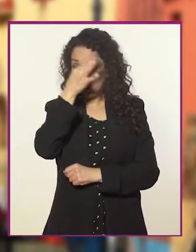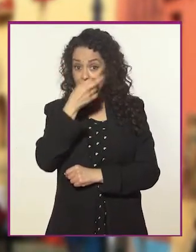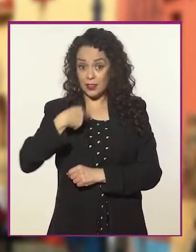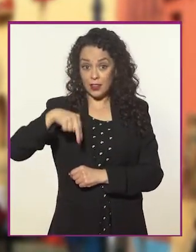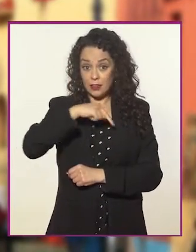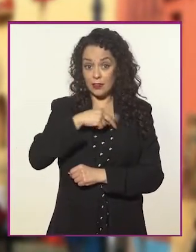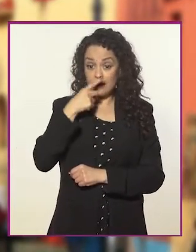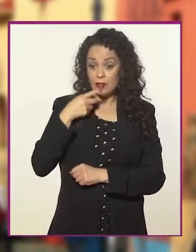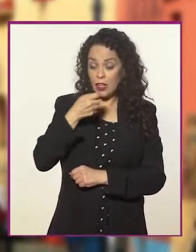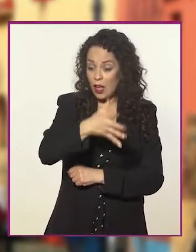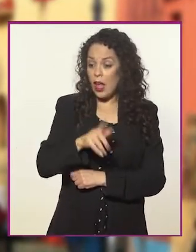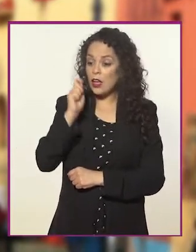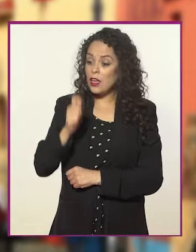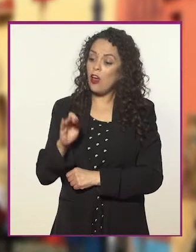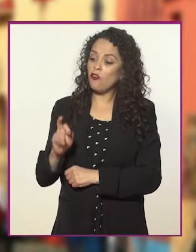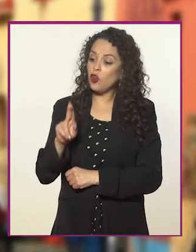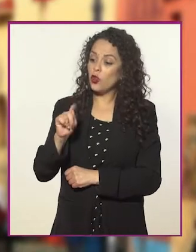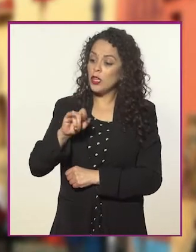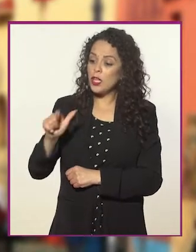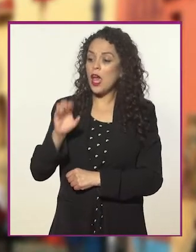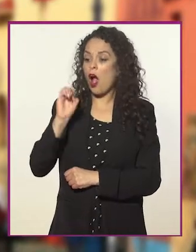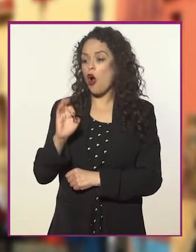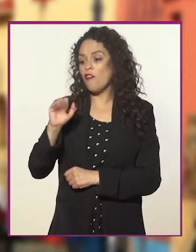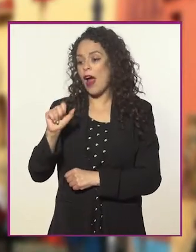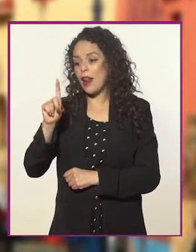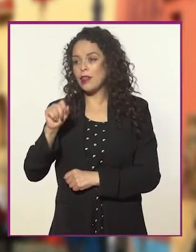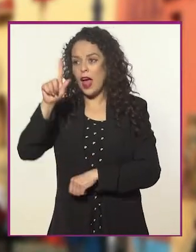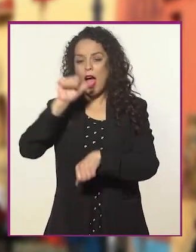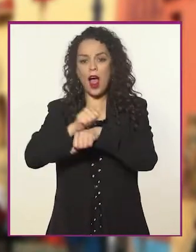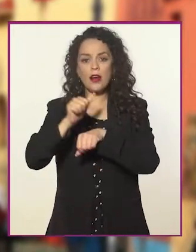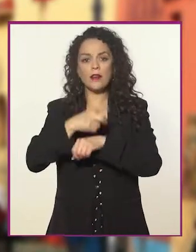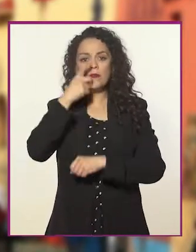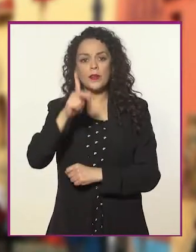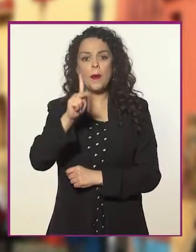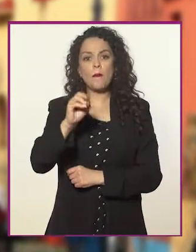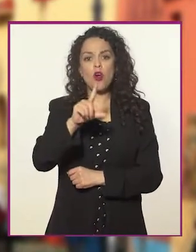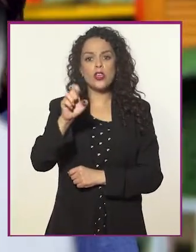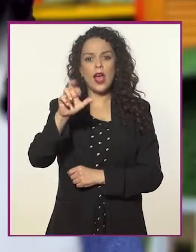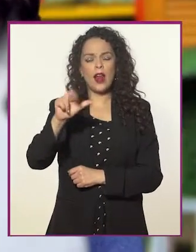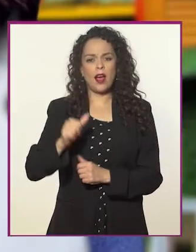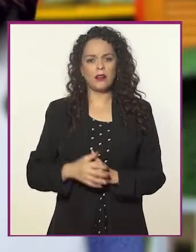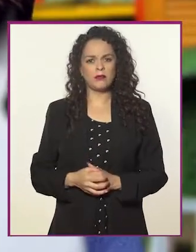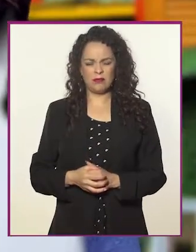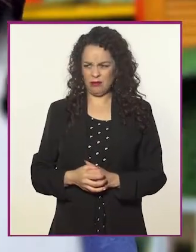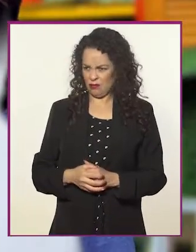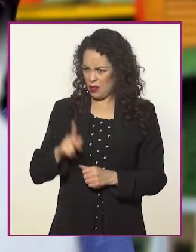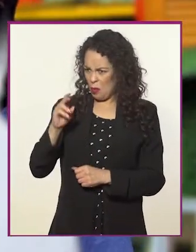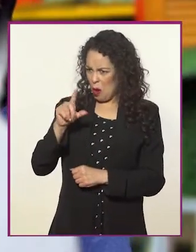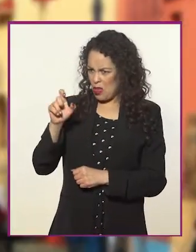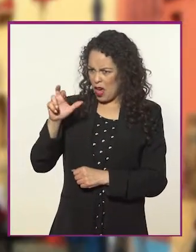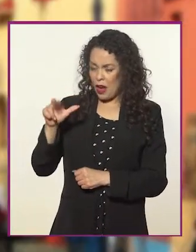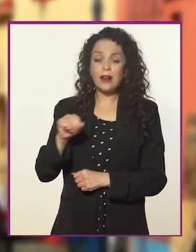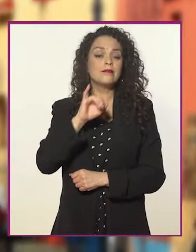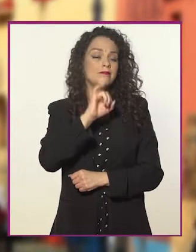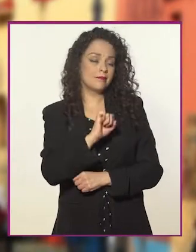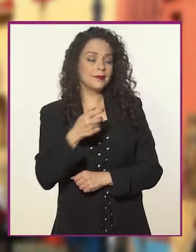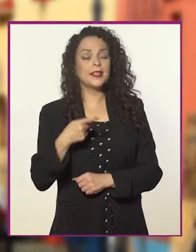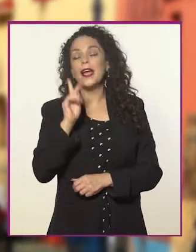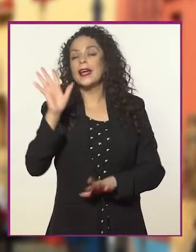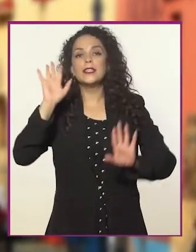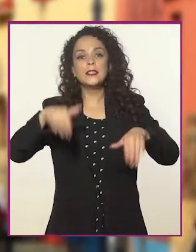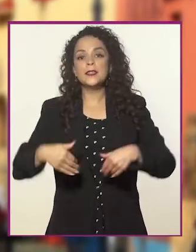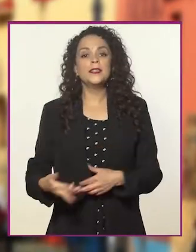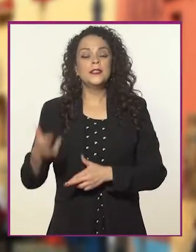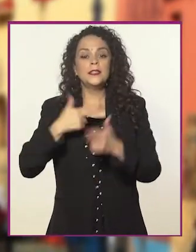nosotros llamamos frutilla o falda, a lo que en Argentina llamamos pollera. ¿Pollera? Y sí, Pero volviendo